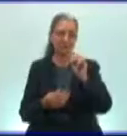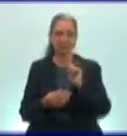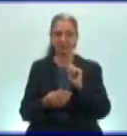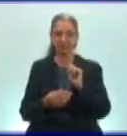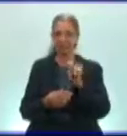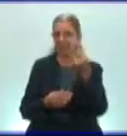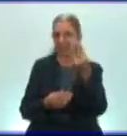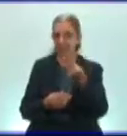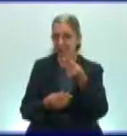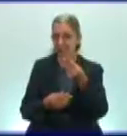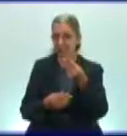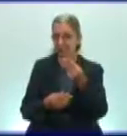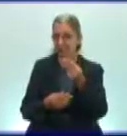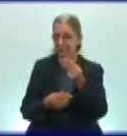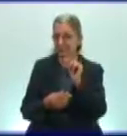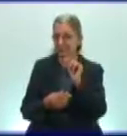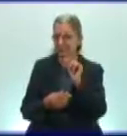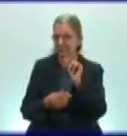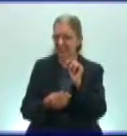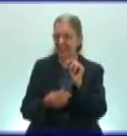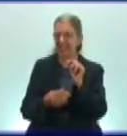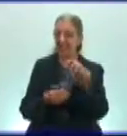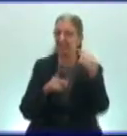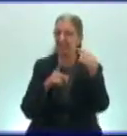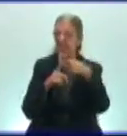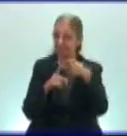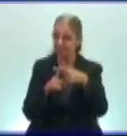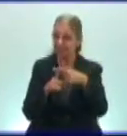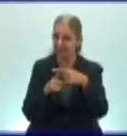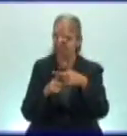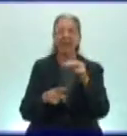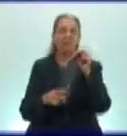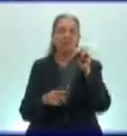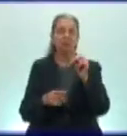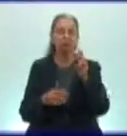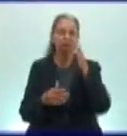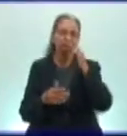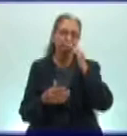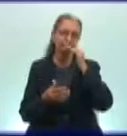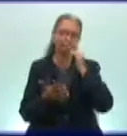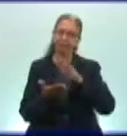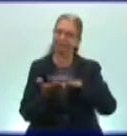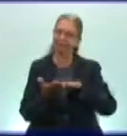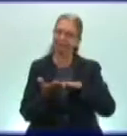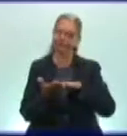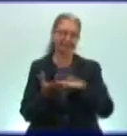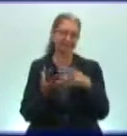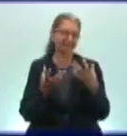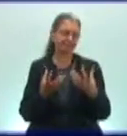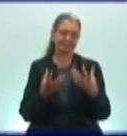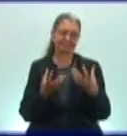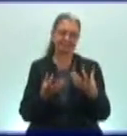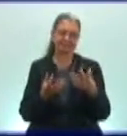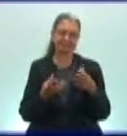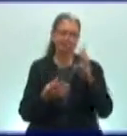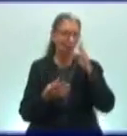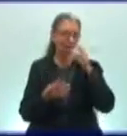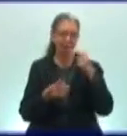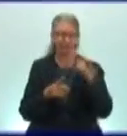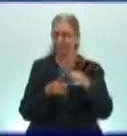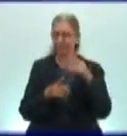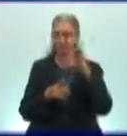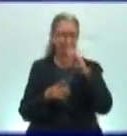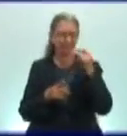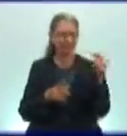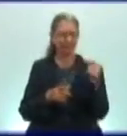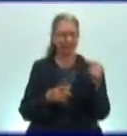son partículas subatómicas de carga positiva y los neutrones son partículas subatómicas de carga neutra. O en